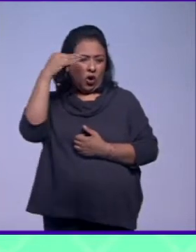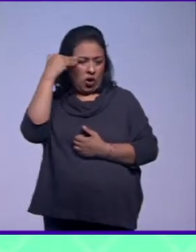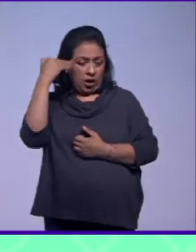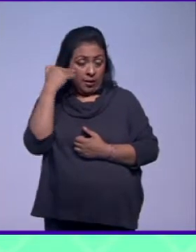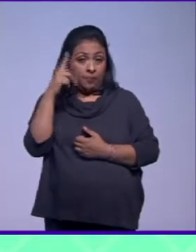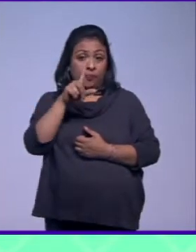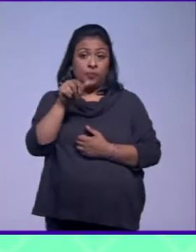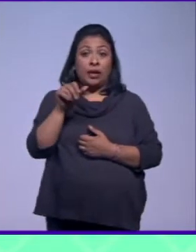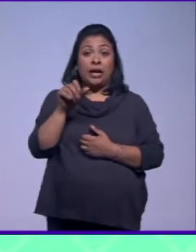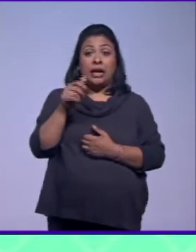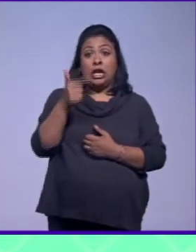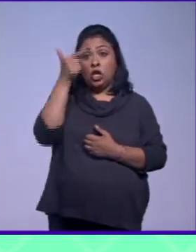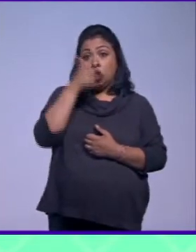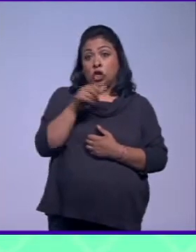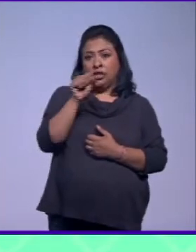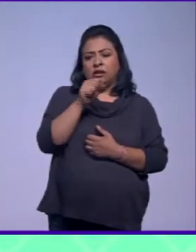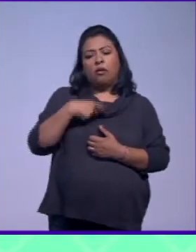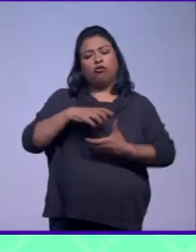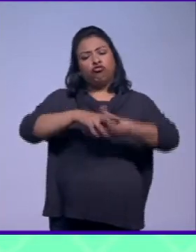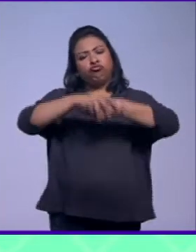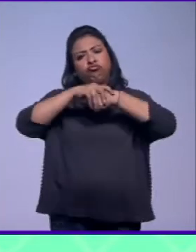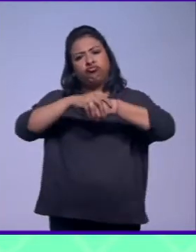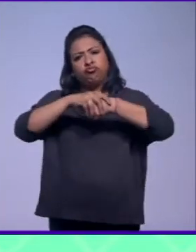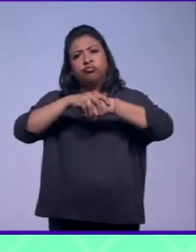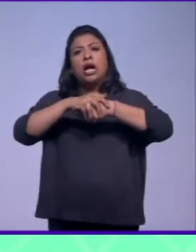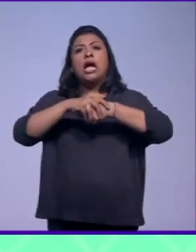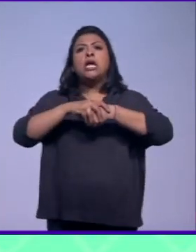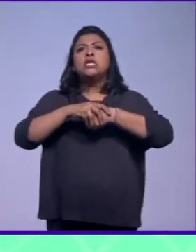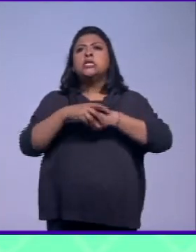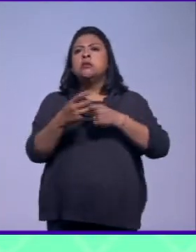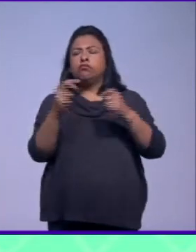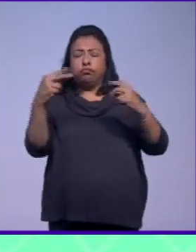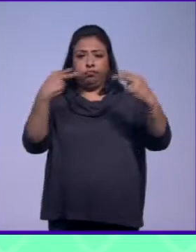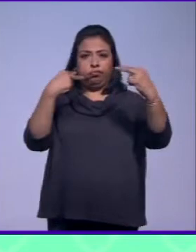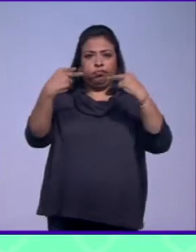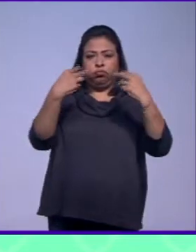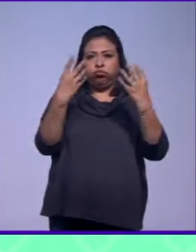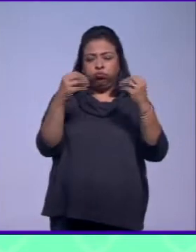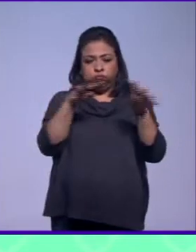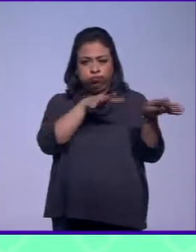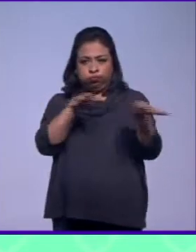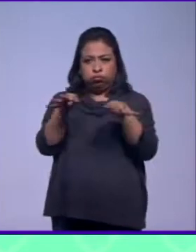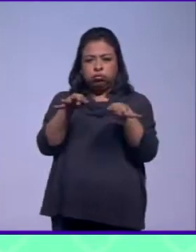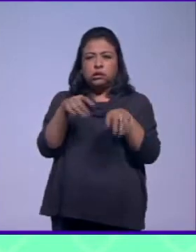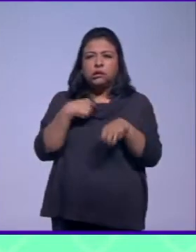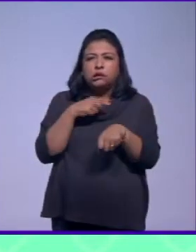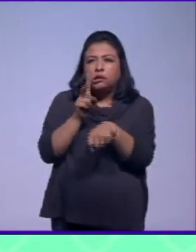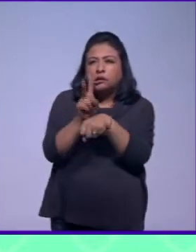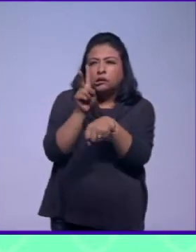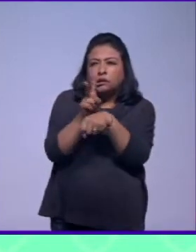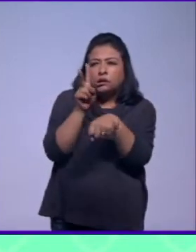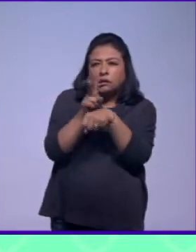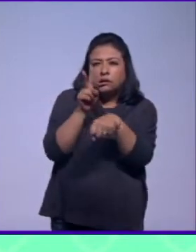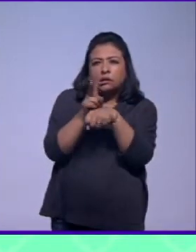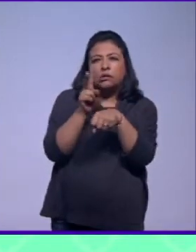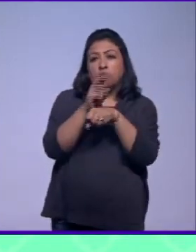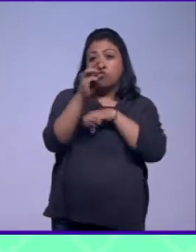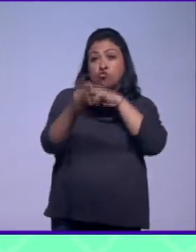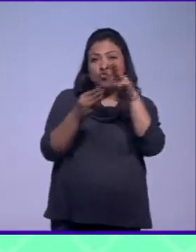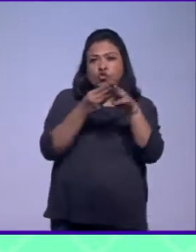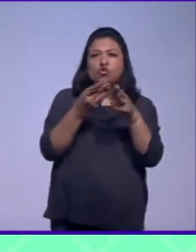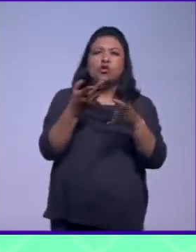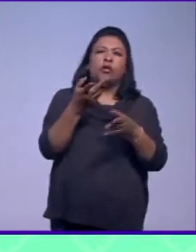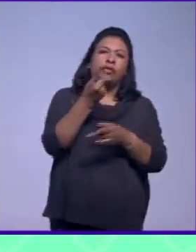noche del sábado que es cuando se dan este apretón de manos y prácticamente todos los medios de comunicación están minuto a minuto y medios de comunicación en el mundo